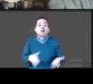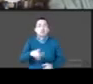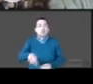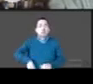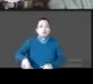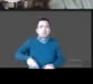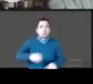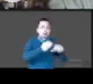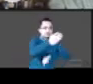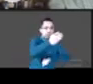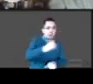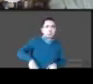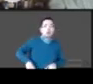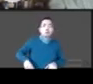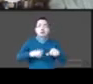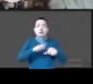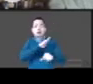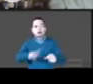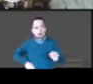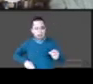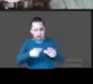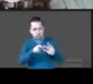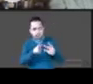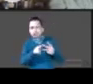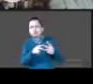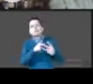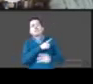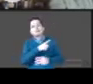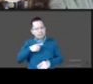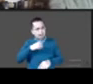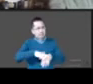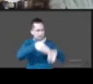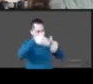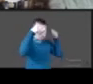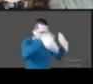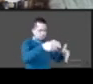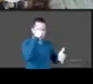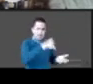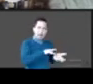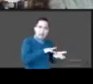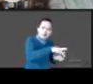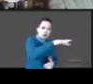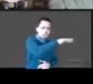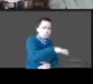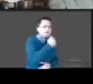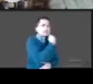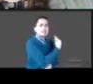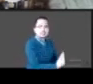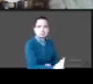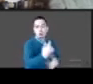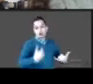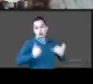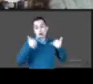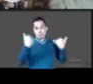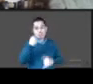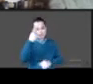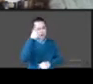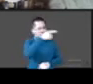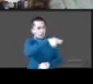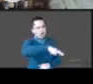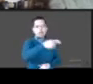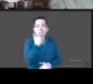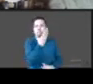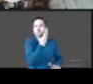gobiernos estatales dirigida totalmente focalizada a niñas y niños adolescentes que pueden desarrollar un dato que siempre